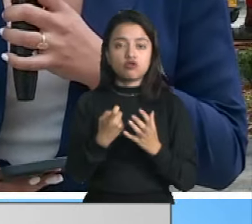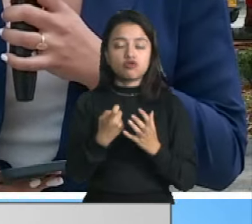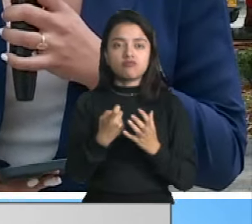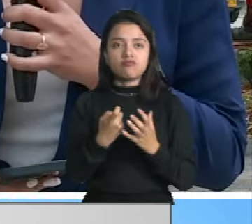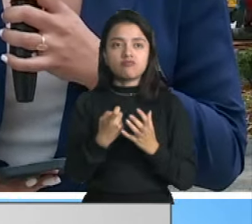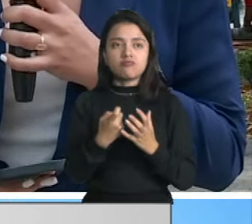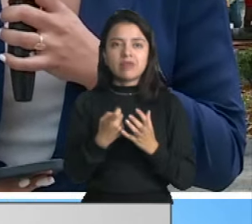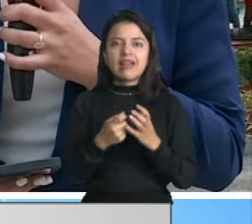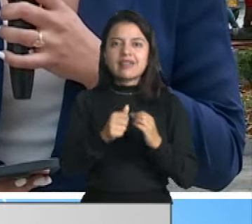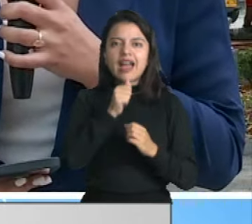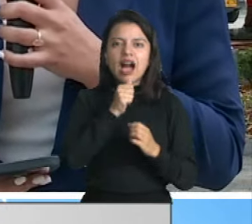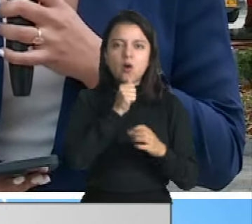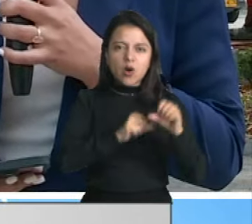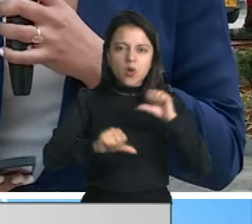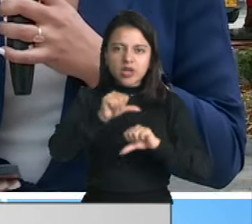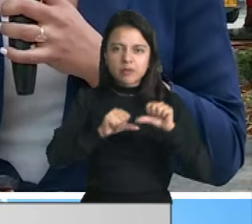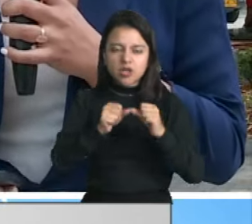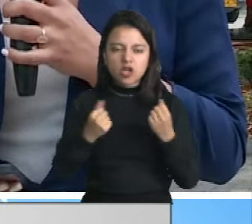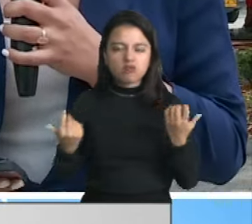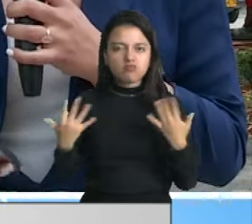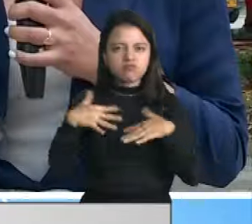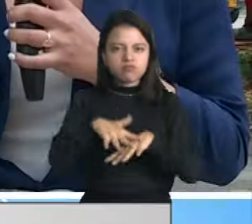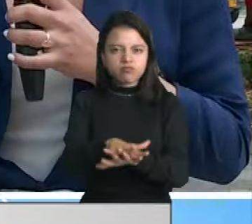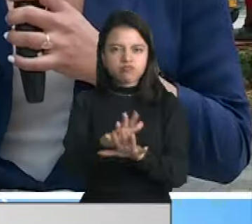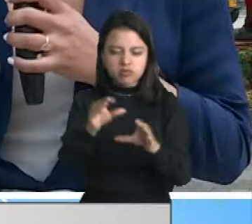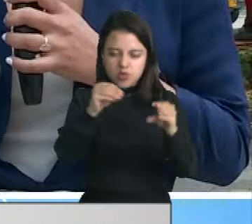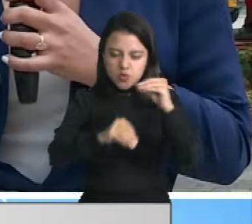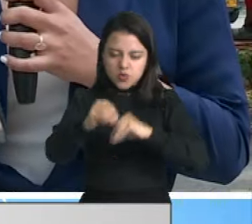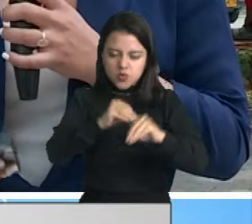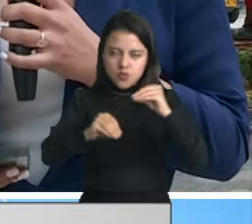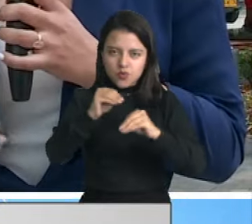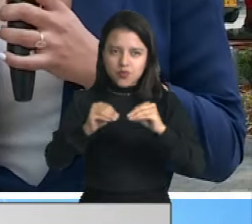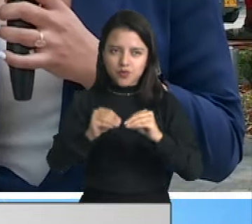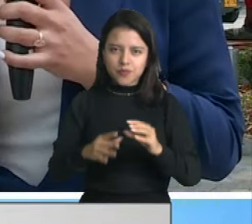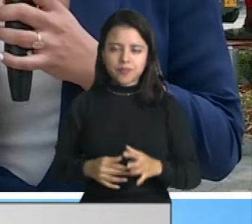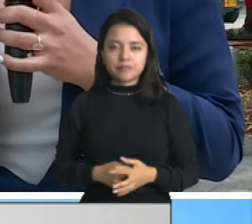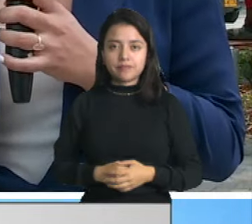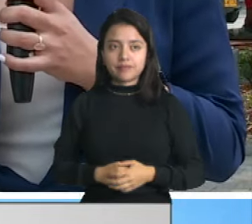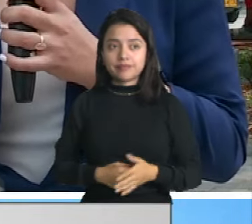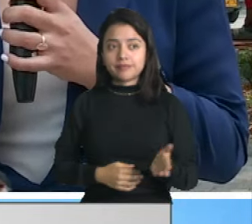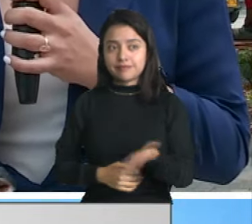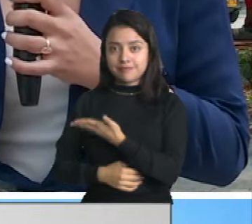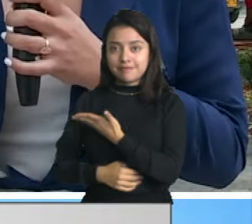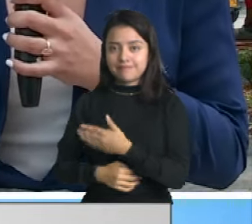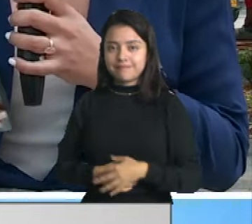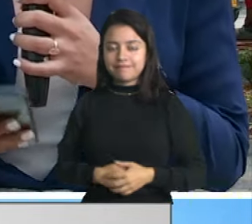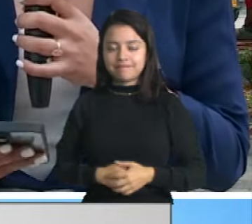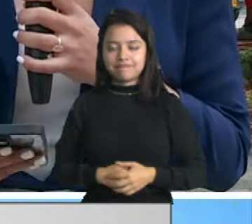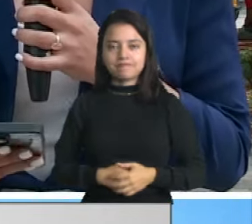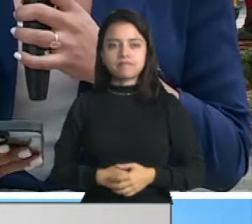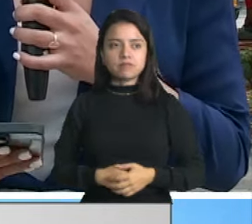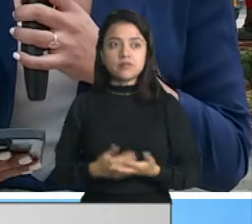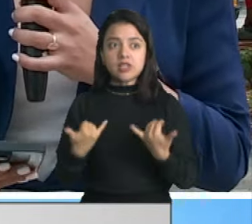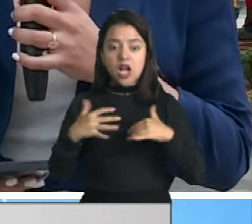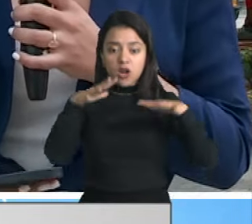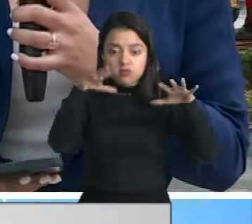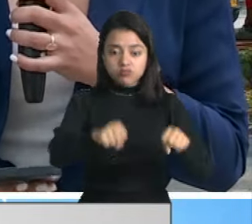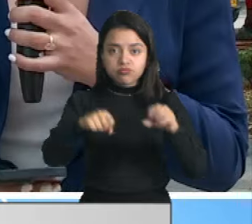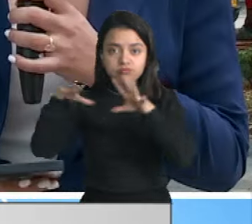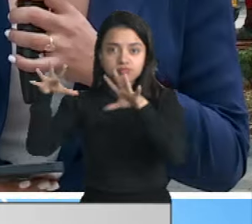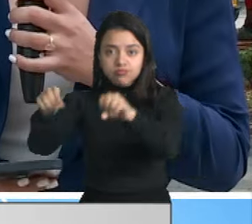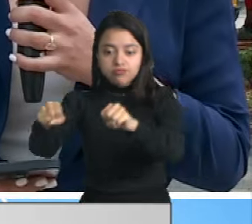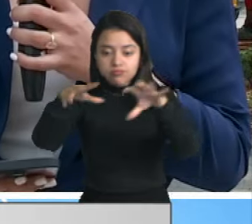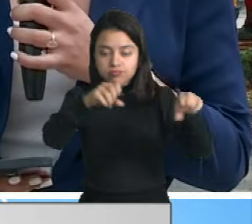por estos grupos ilegales para la fabricación de sustancias estupefacientes. Estas acciones generaron un impacto económico significativo